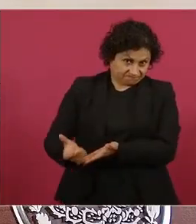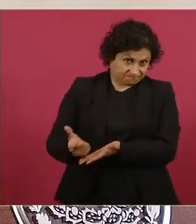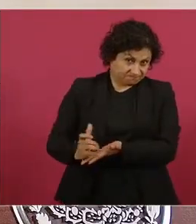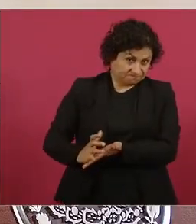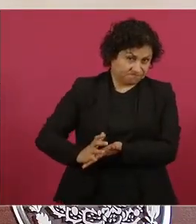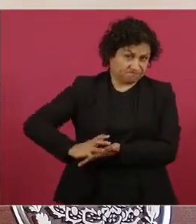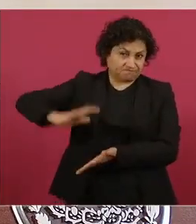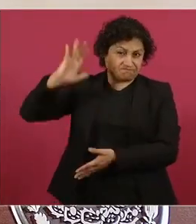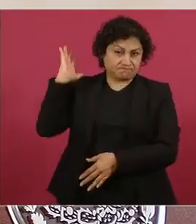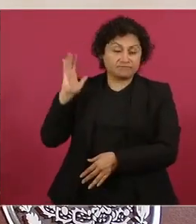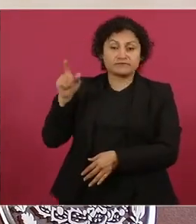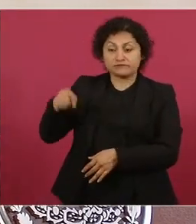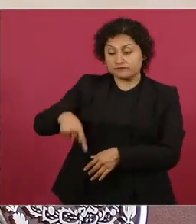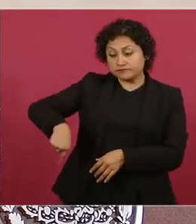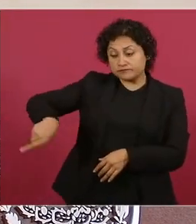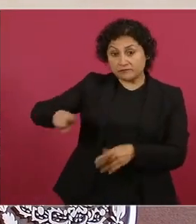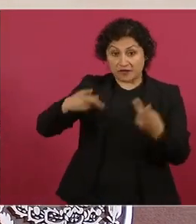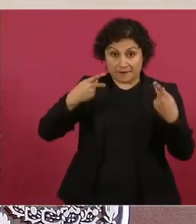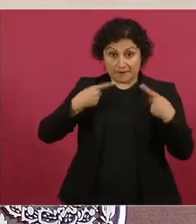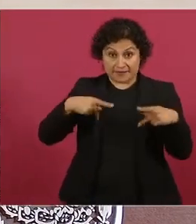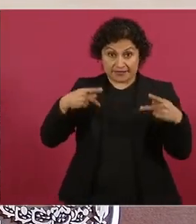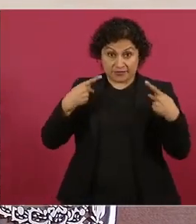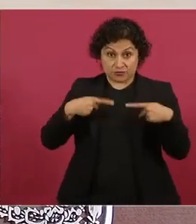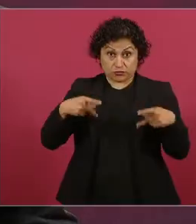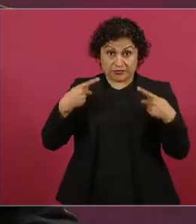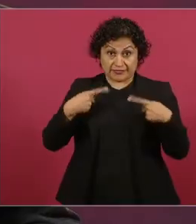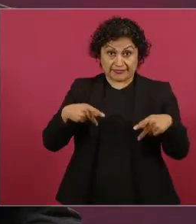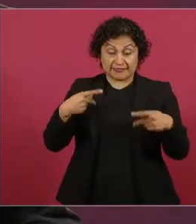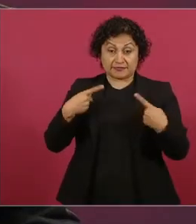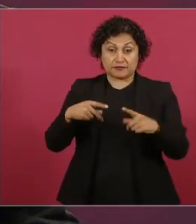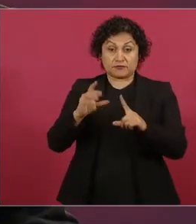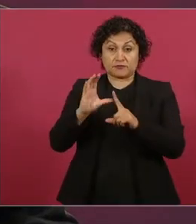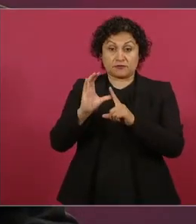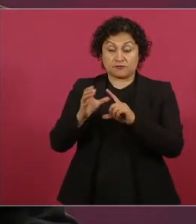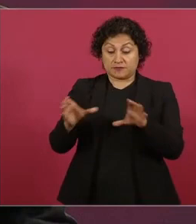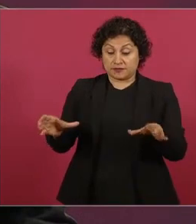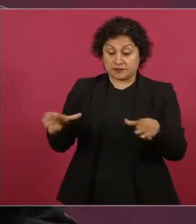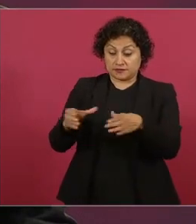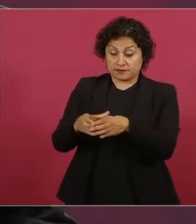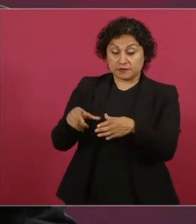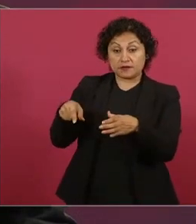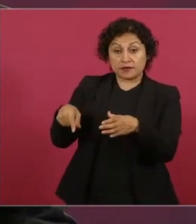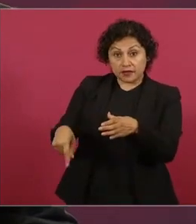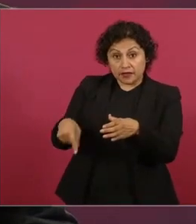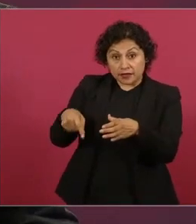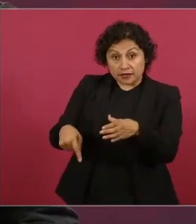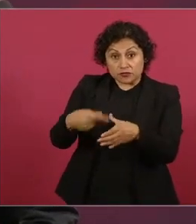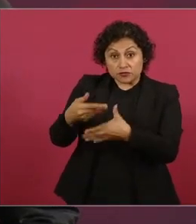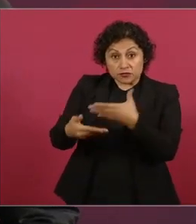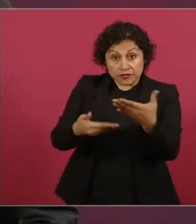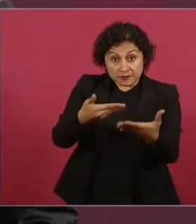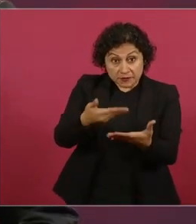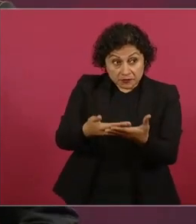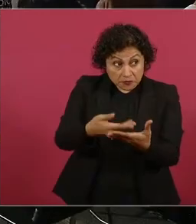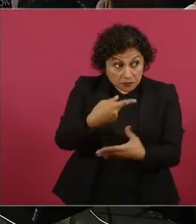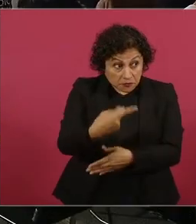servidores públicos funcionarios, que no servidores públicos, ganan más